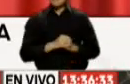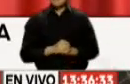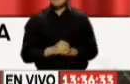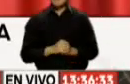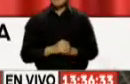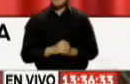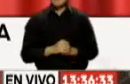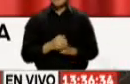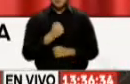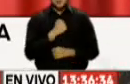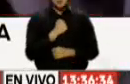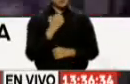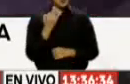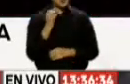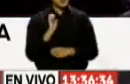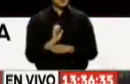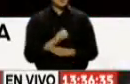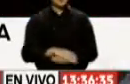es lo nuestro.